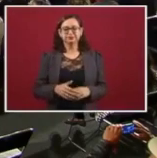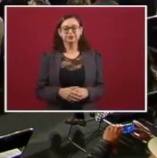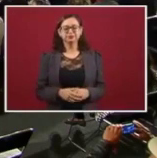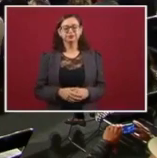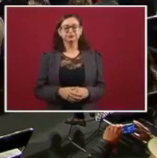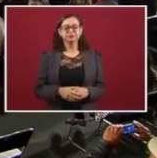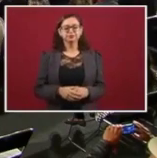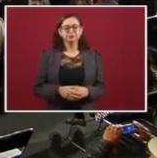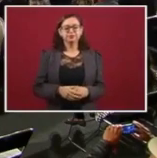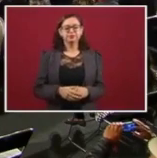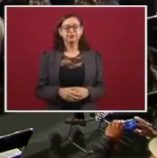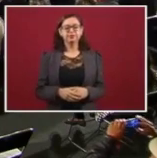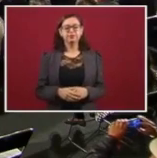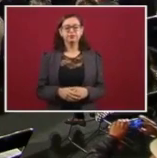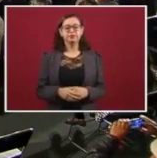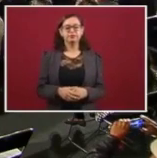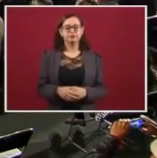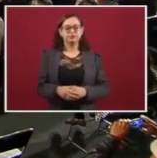pues